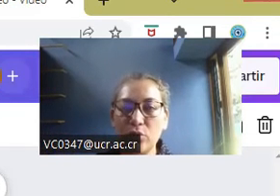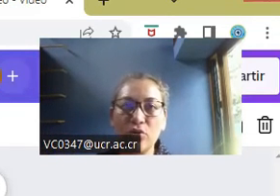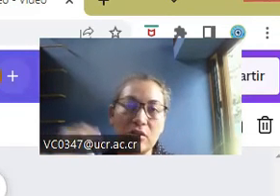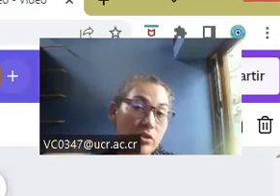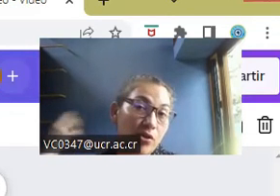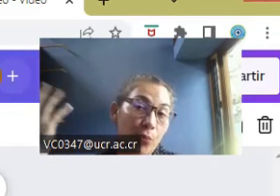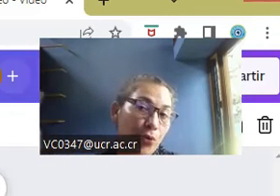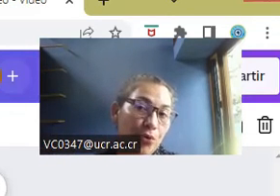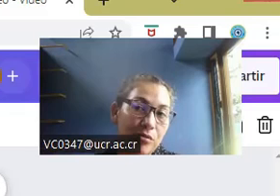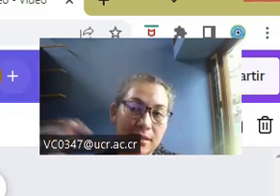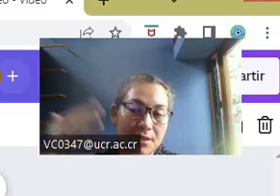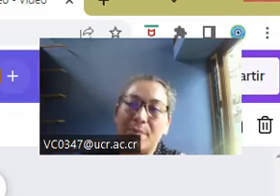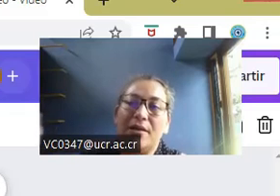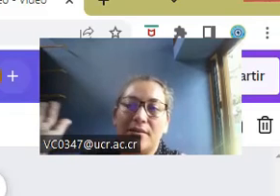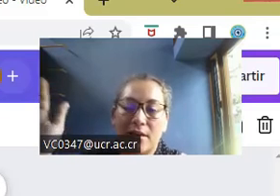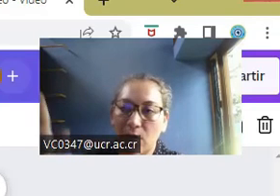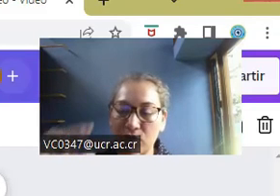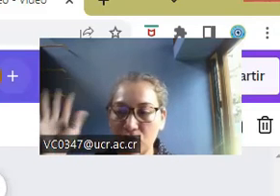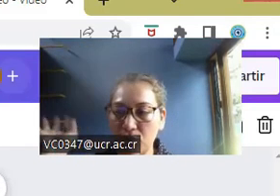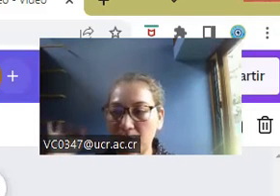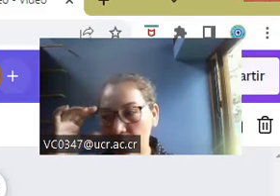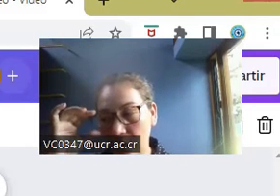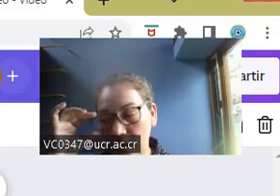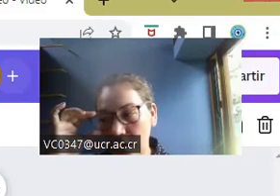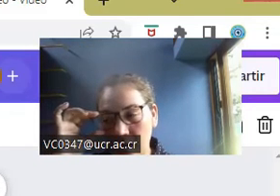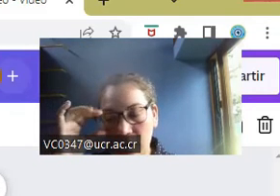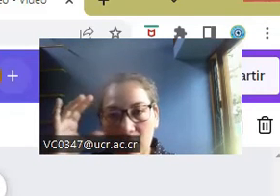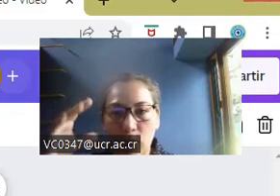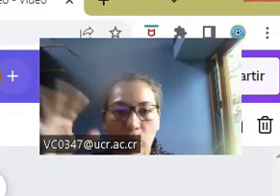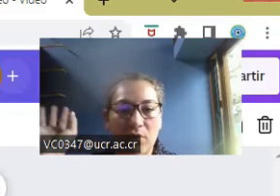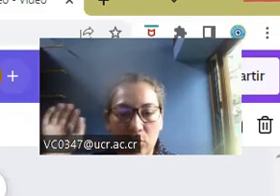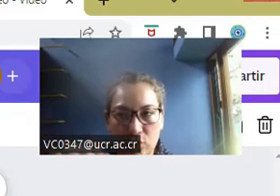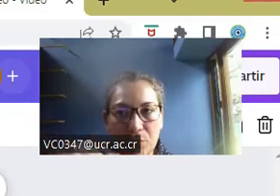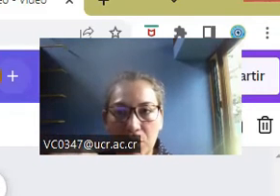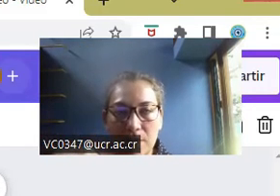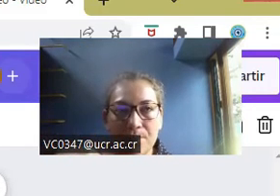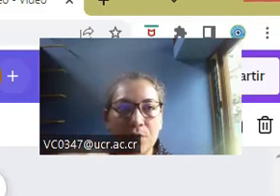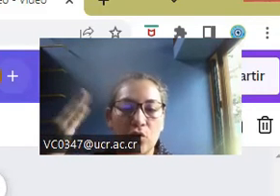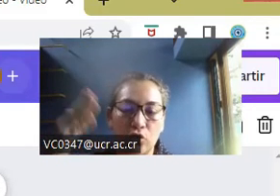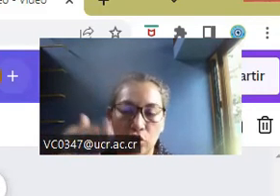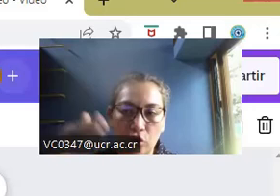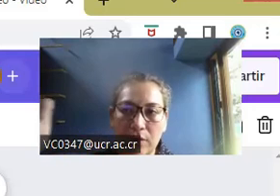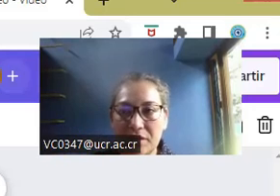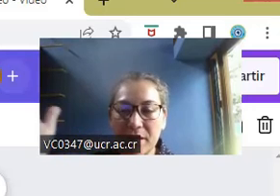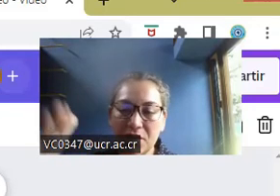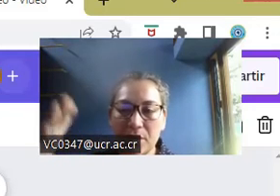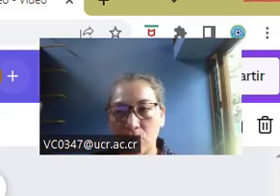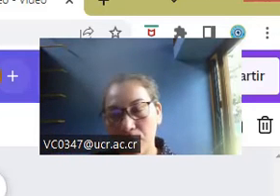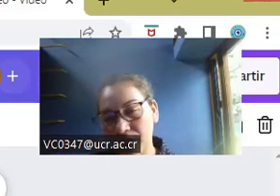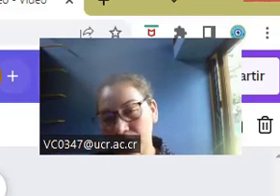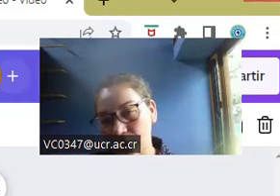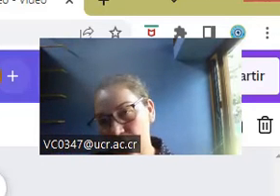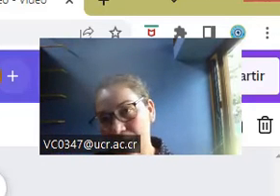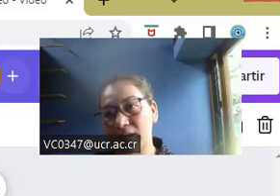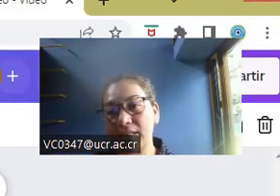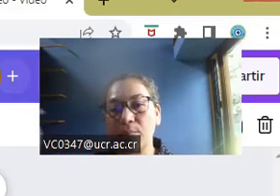de 3 minutos, entonces lo puedo dividir en 3 partes, digamos. Es un video de 9 minutos. ¿Ok? Entonces yo lo divido en 3 partes, parte